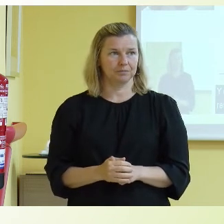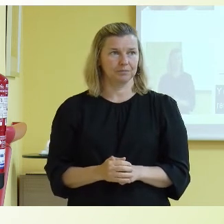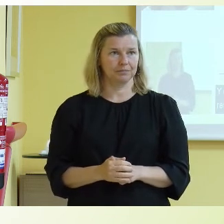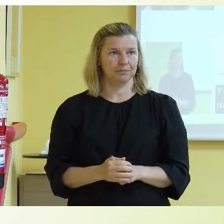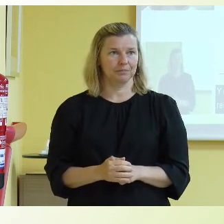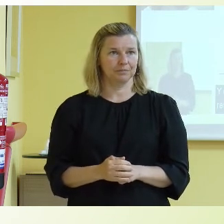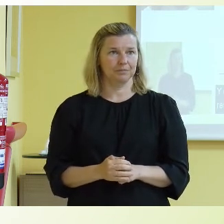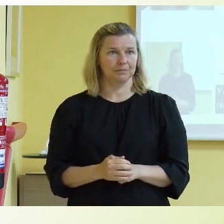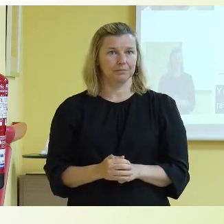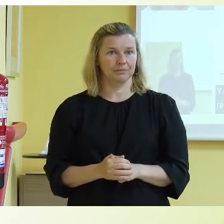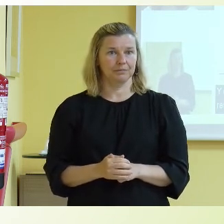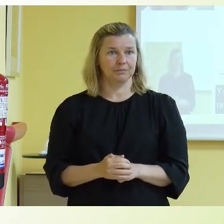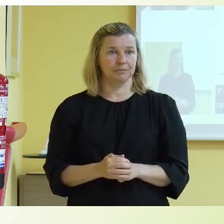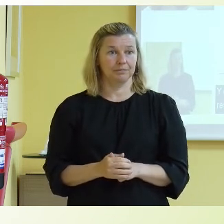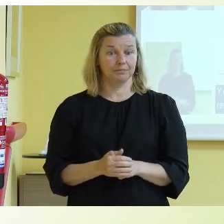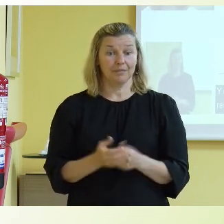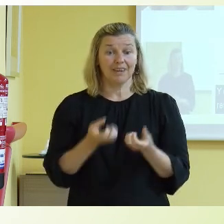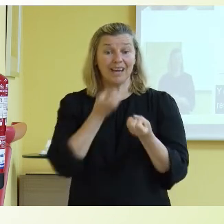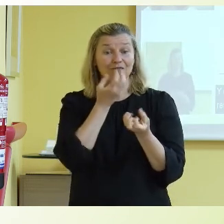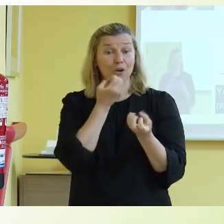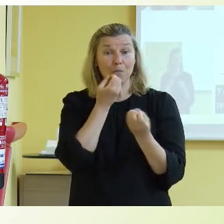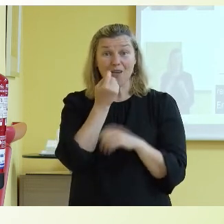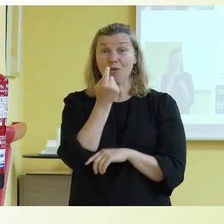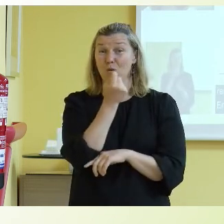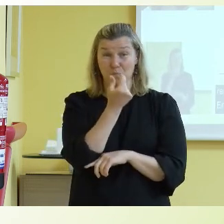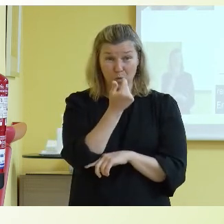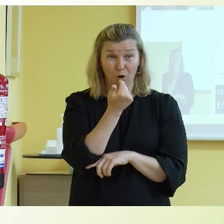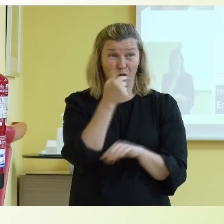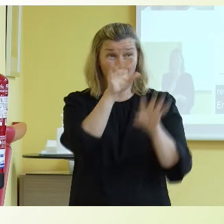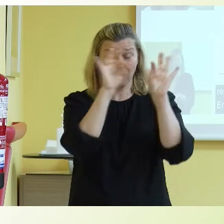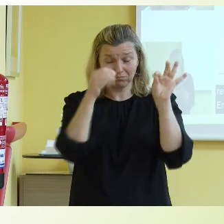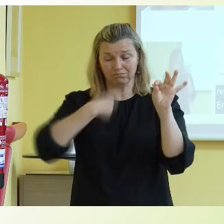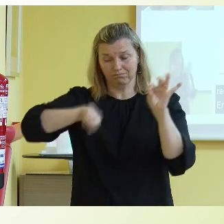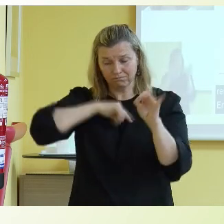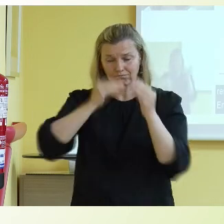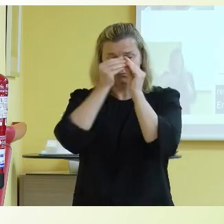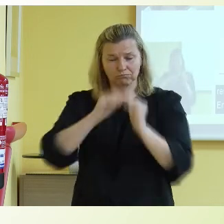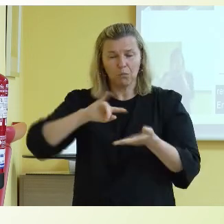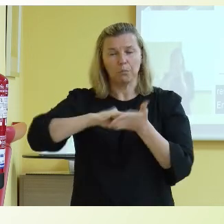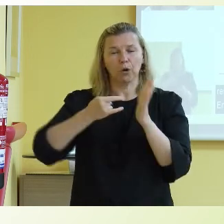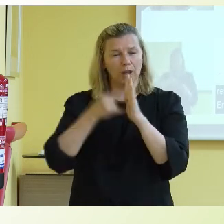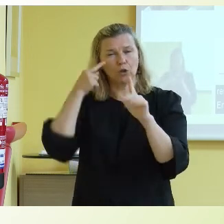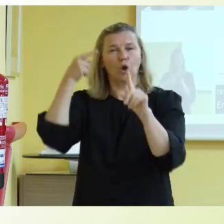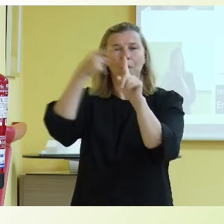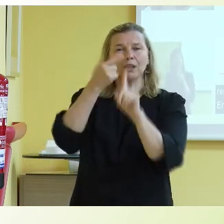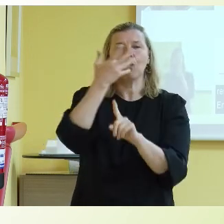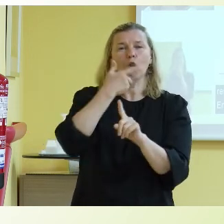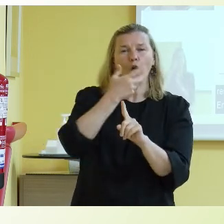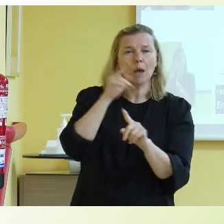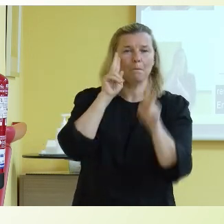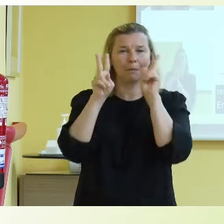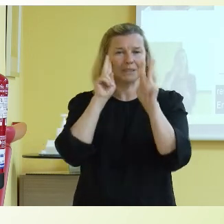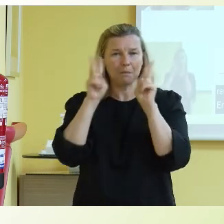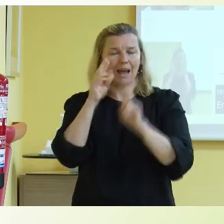En respuesta a la poca información disponible, Orfanet ha desarrollado varios proyectos con el fin de mejorar el conocimiento y la visibilidad de